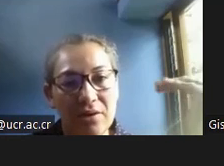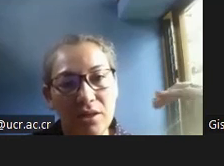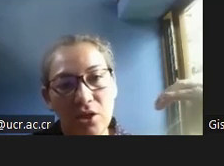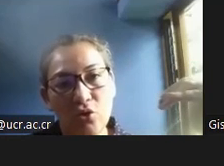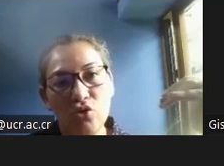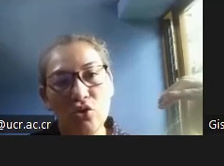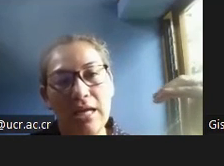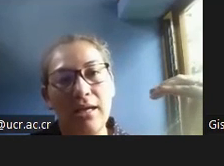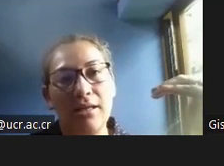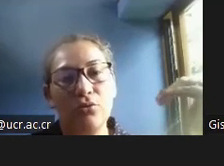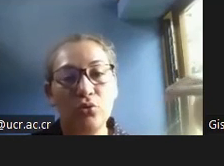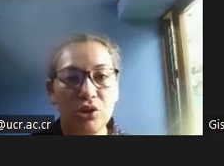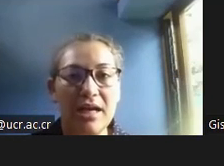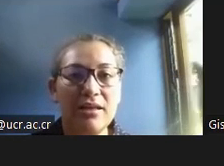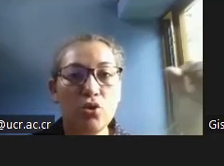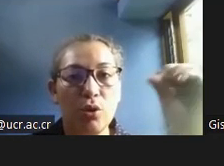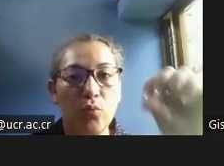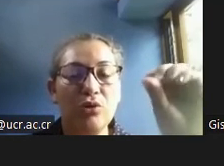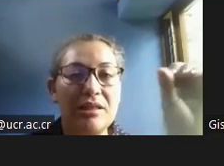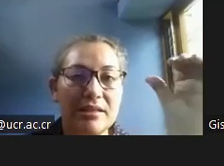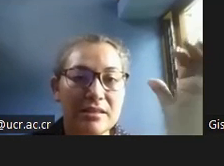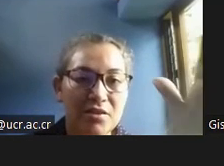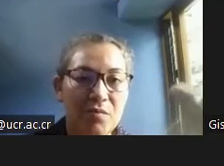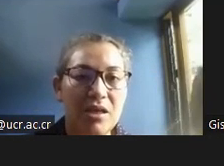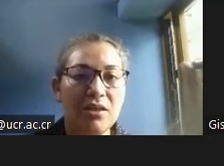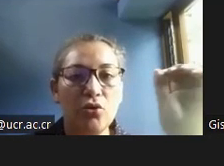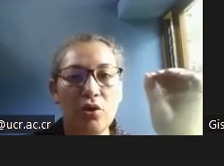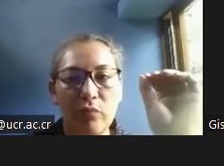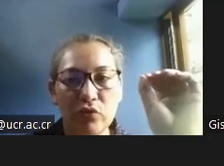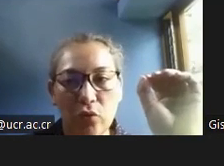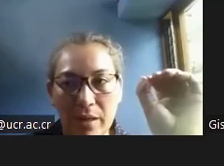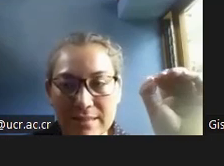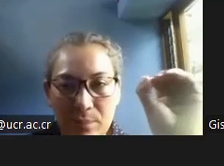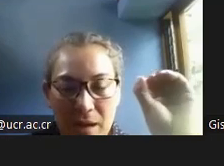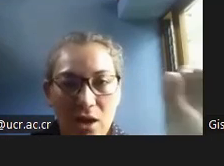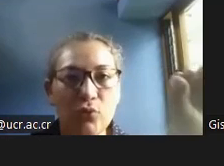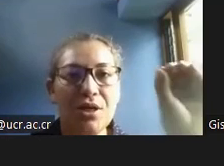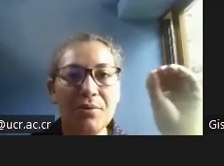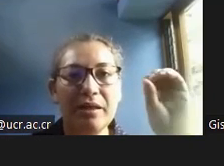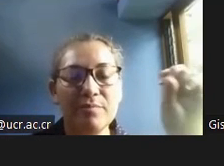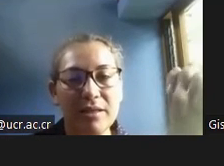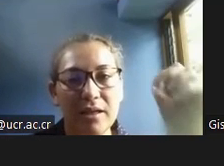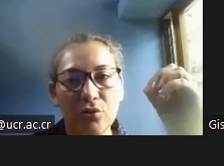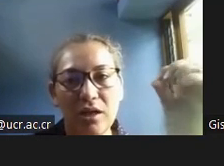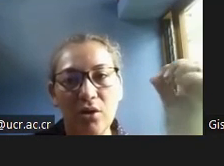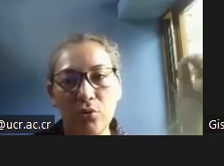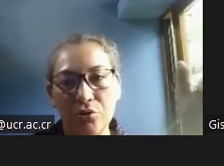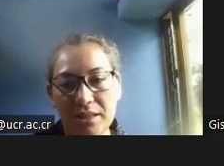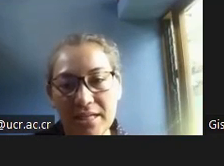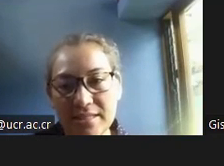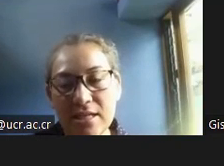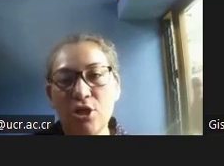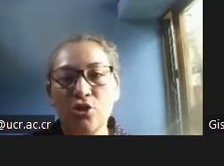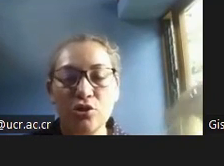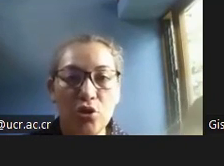tenemos ya videos tutoriales sobre cómo utilizar estas herramientas donde vamos con más pausa, ¿verdad? Explicando cada uno de